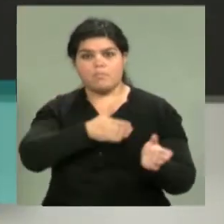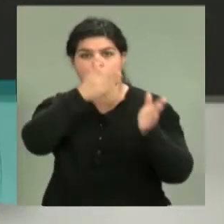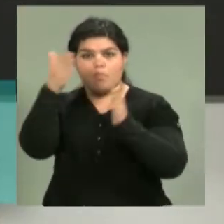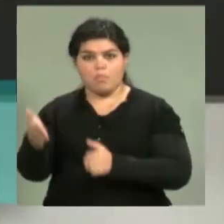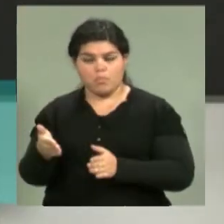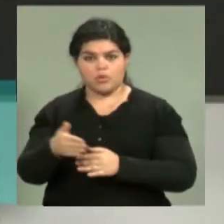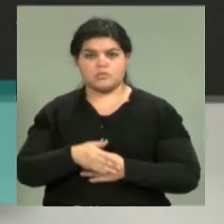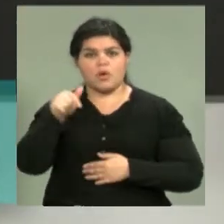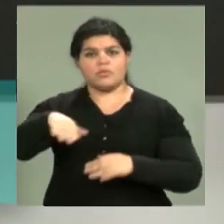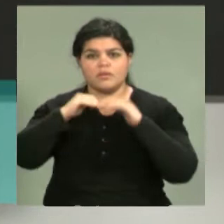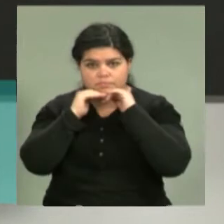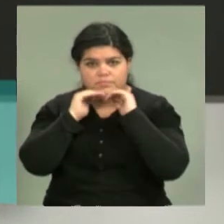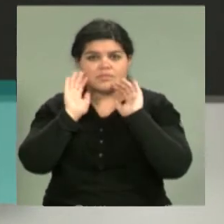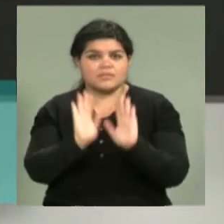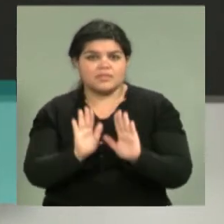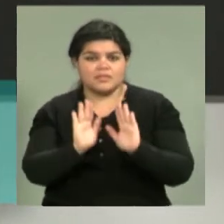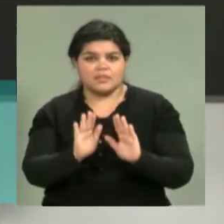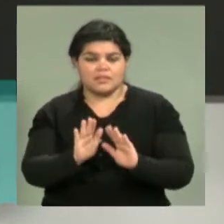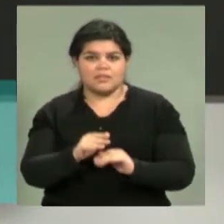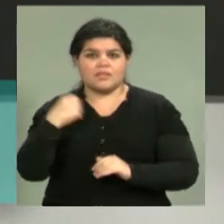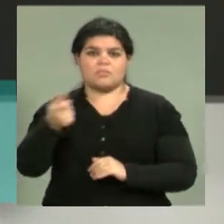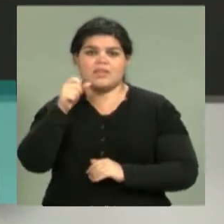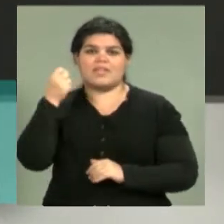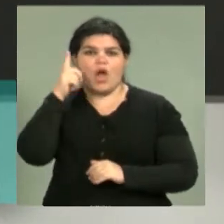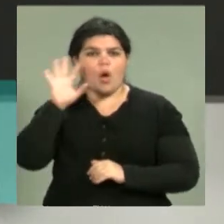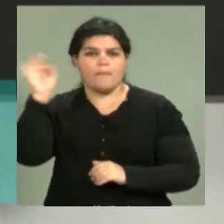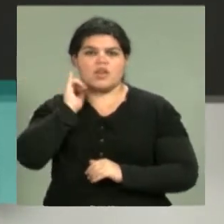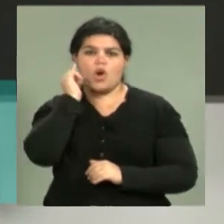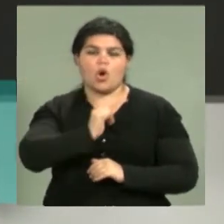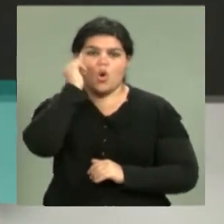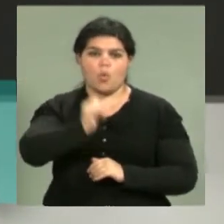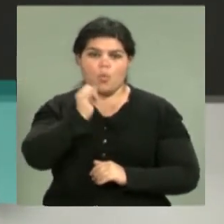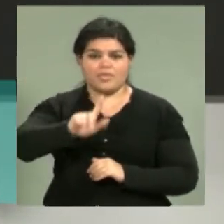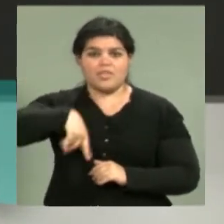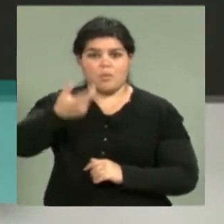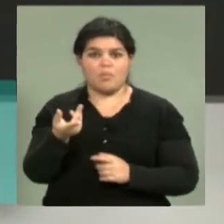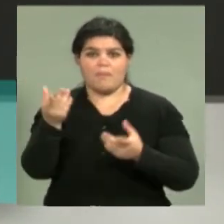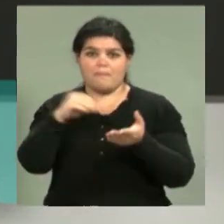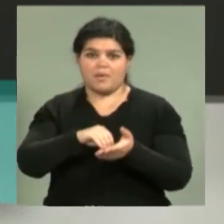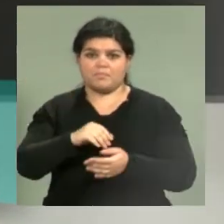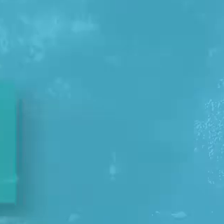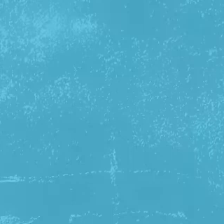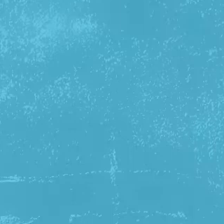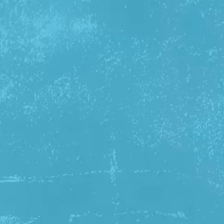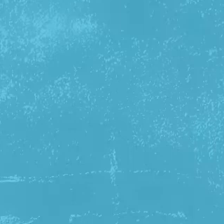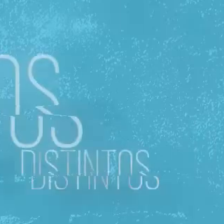bloque. Quédense ahí, participen a través de las redes sociales, que enseguida continúa Distintos Parecidos.